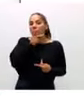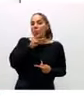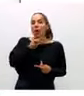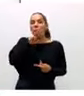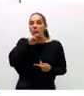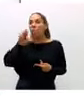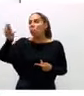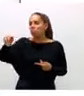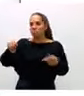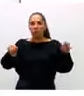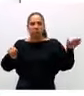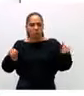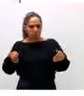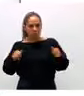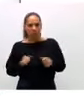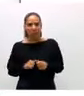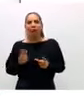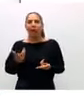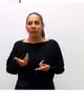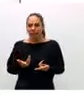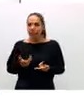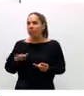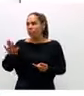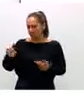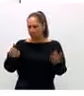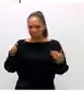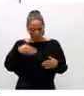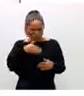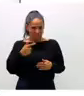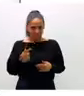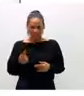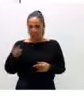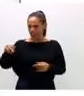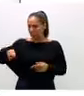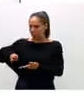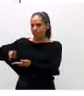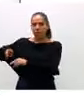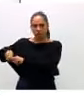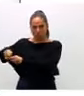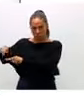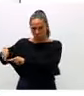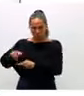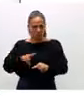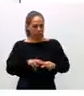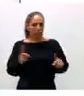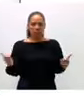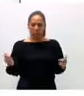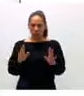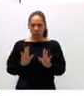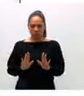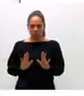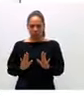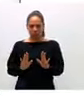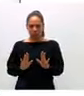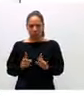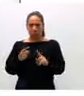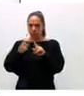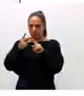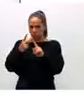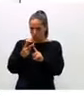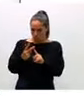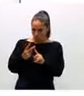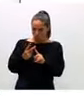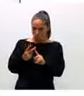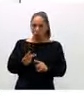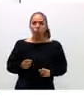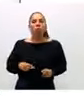con Esquivel para conocer sus perspectivas y los puntos en tensión sin tomar postura. Un alto.